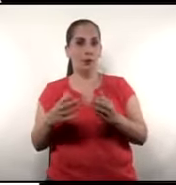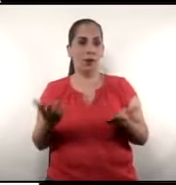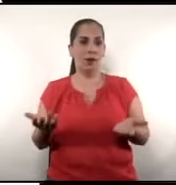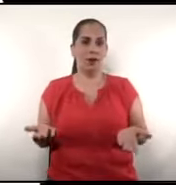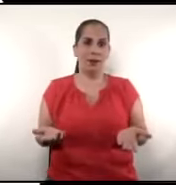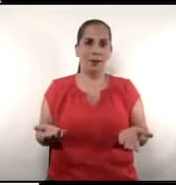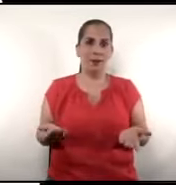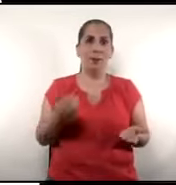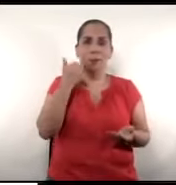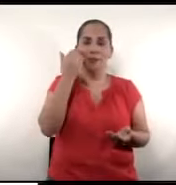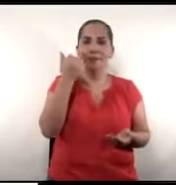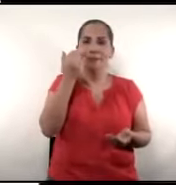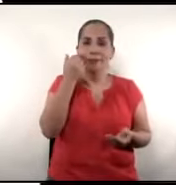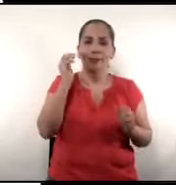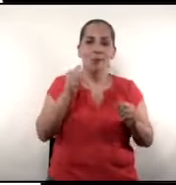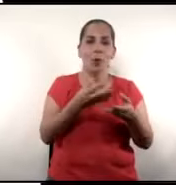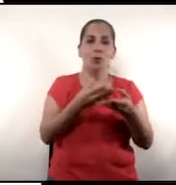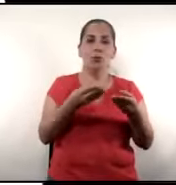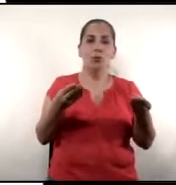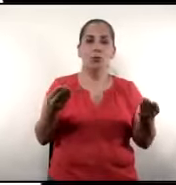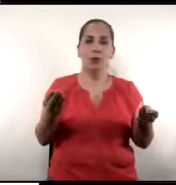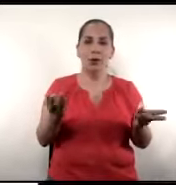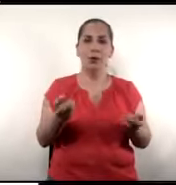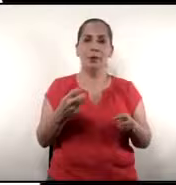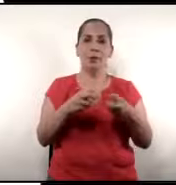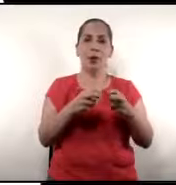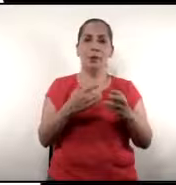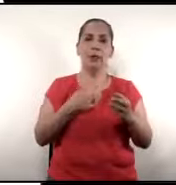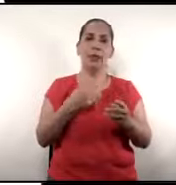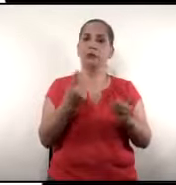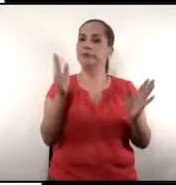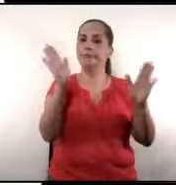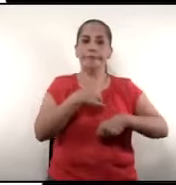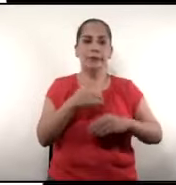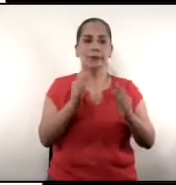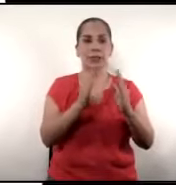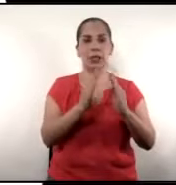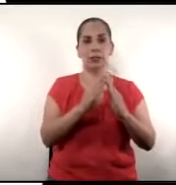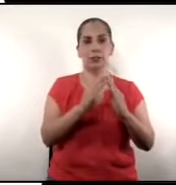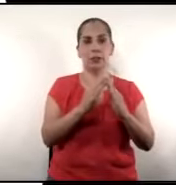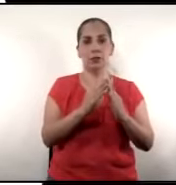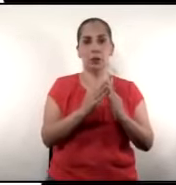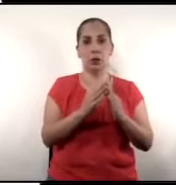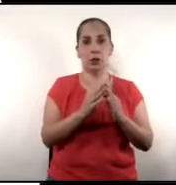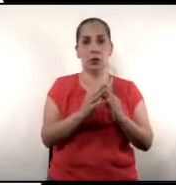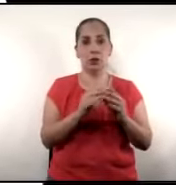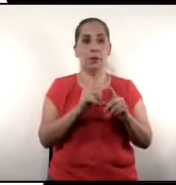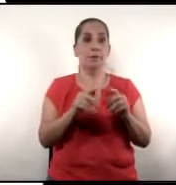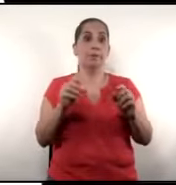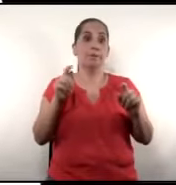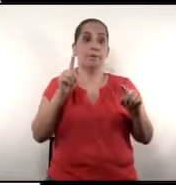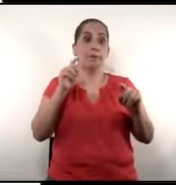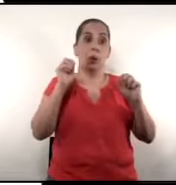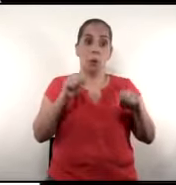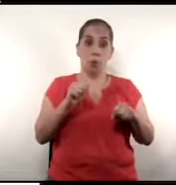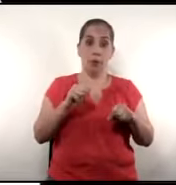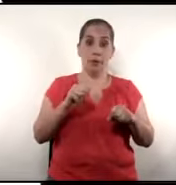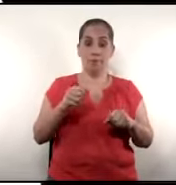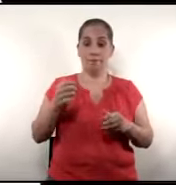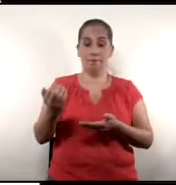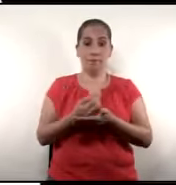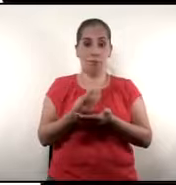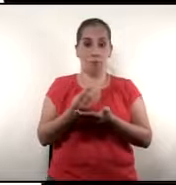resuelve buena parte del déficit habitacional. Y con respecto a permitirle